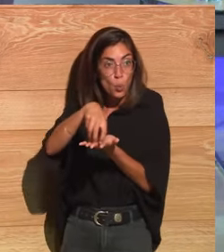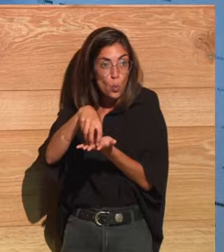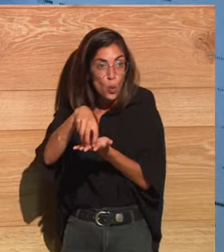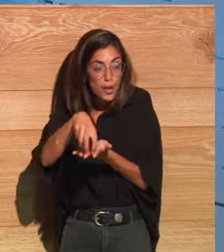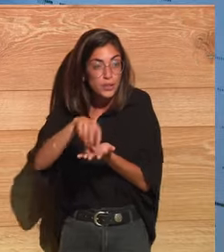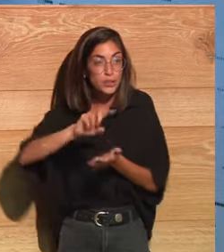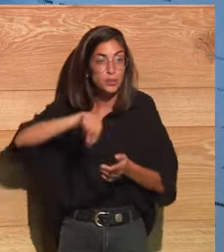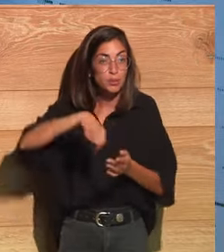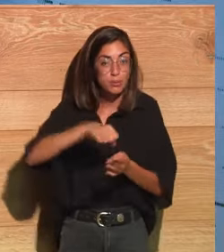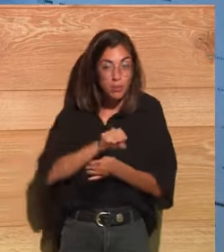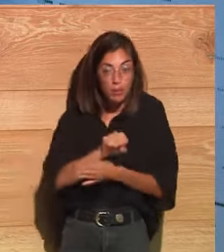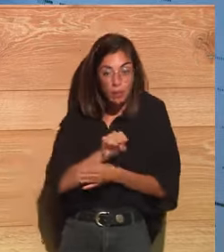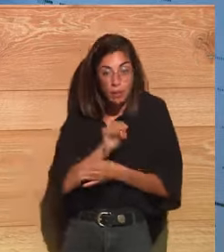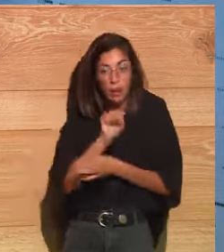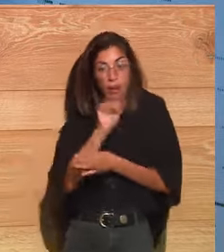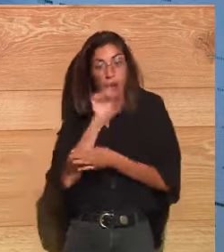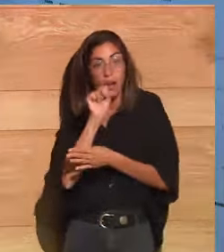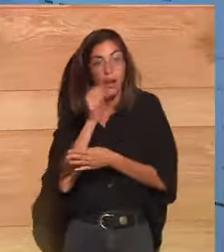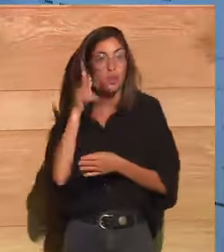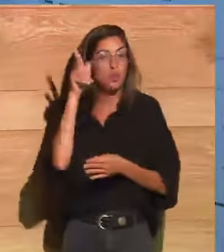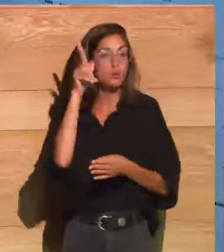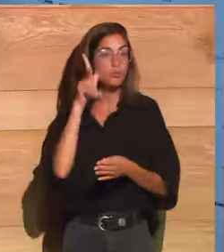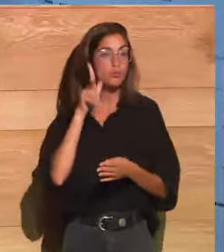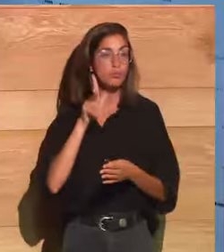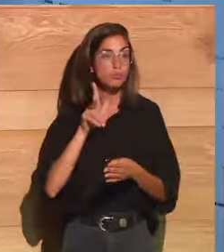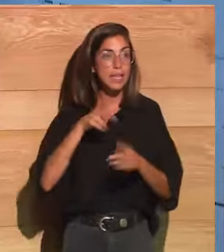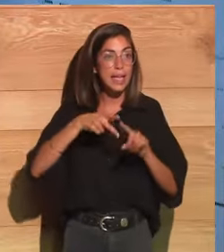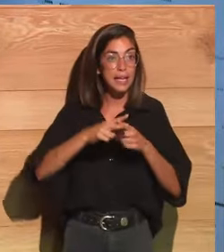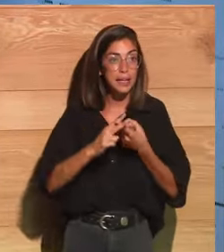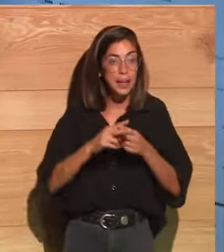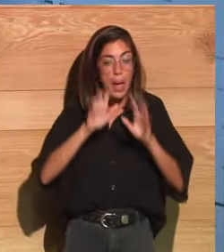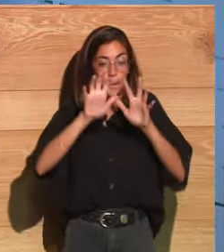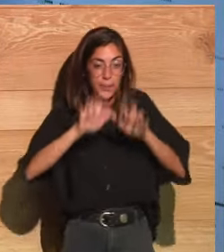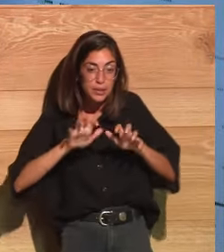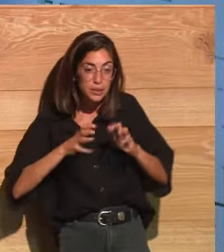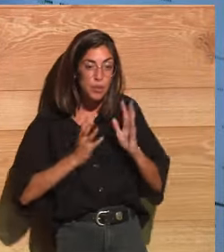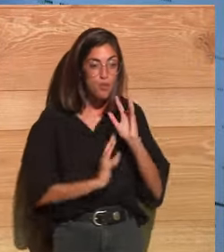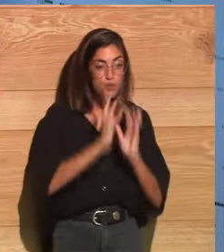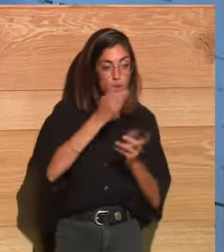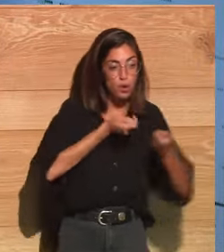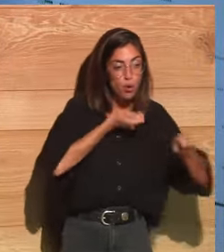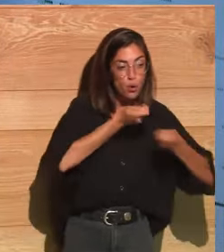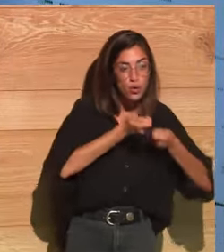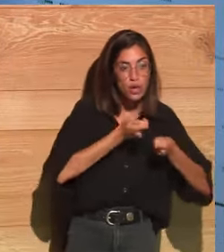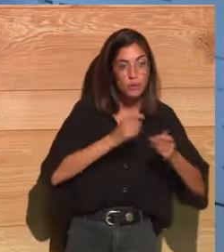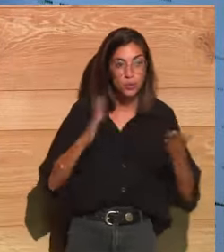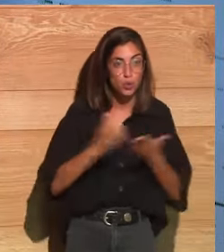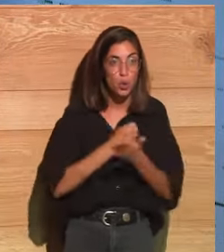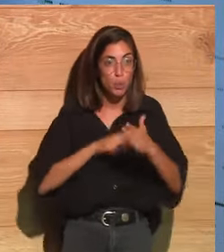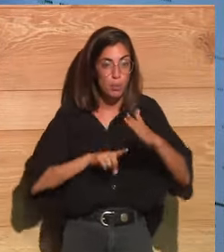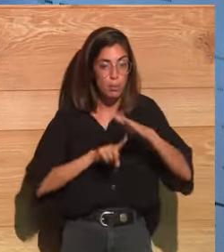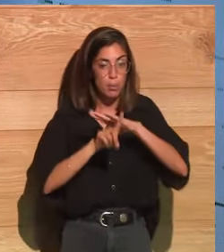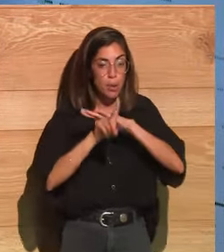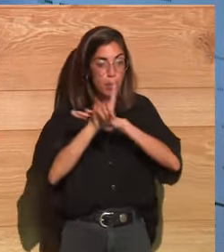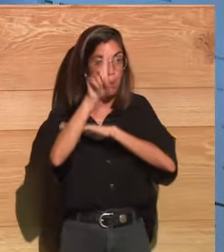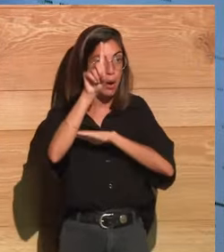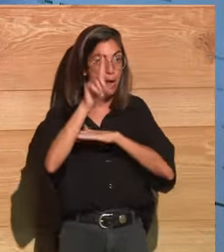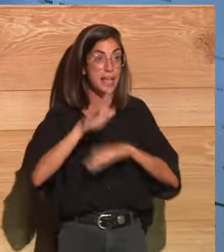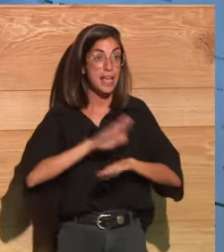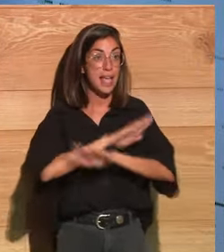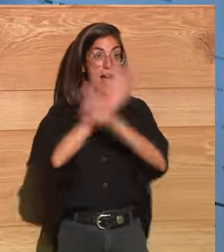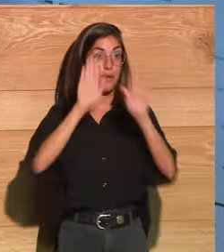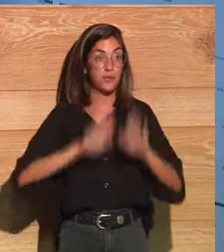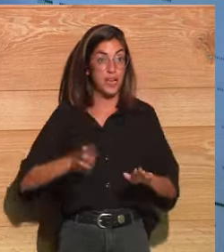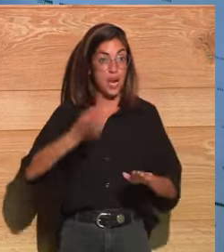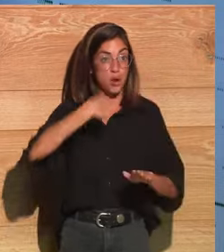empezamos a hacernos sofisticados, aprendemos a hacer herramientas, controlamos el fuego, bueno, todo va a más, ¿no? Y acabamos siendo